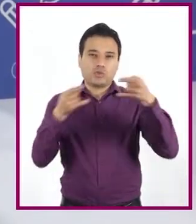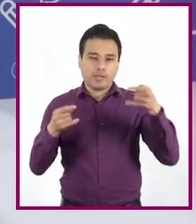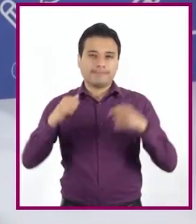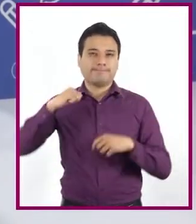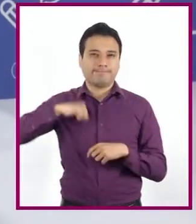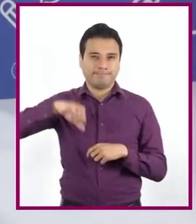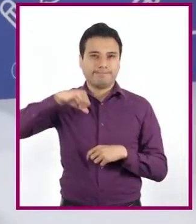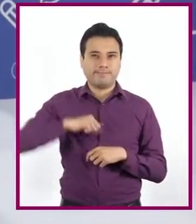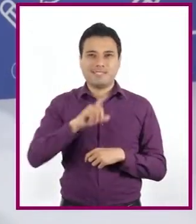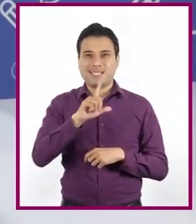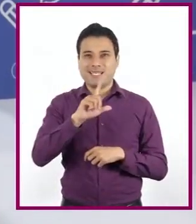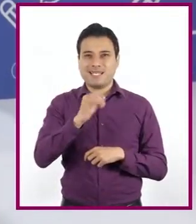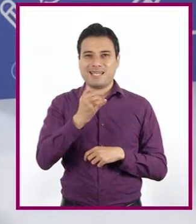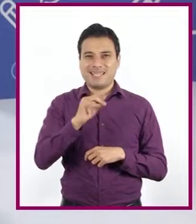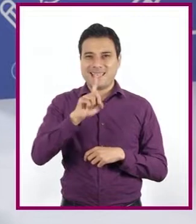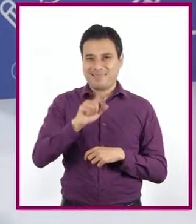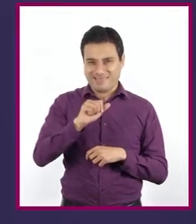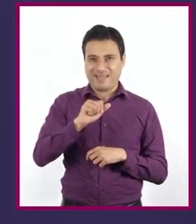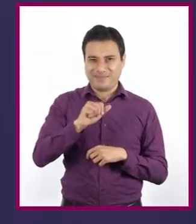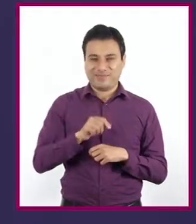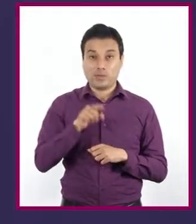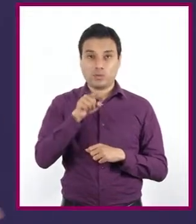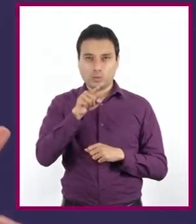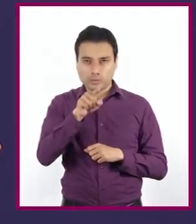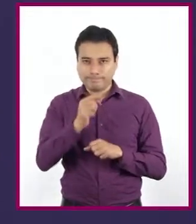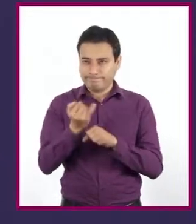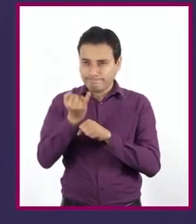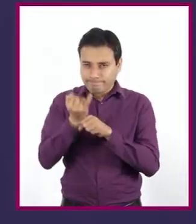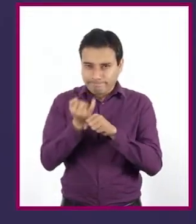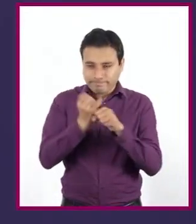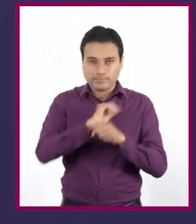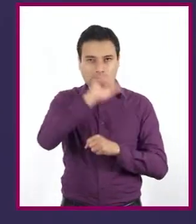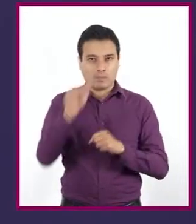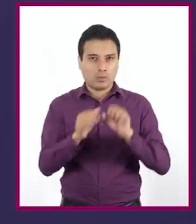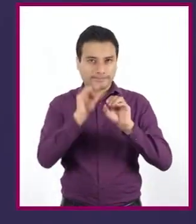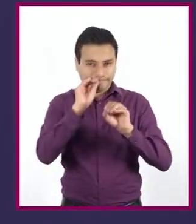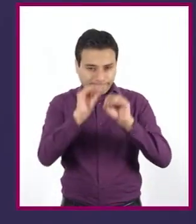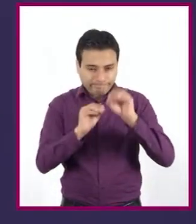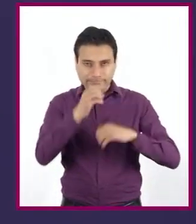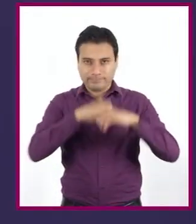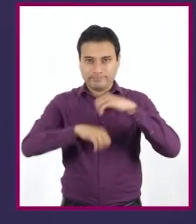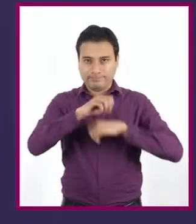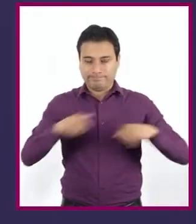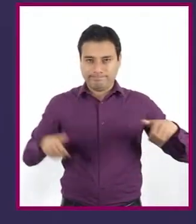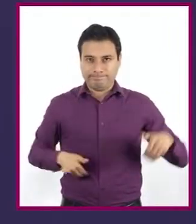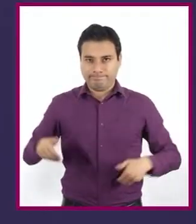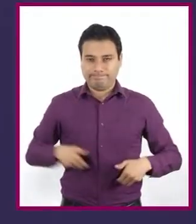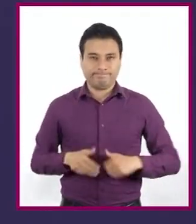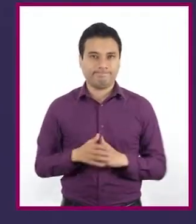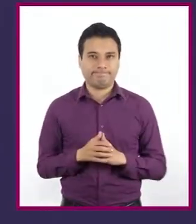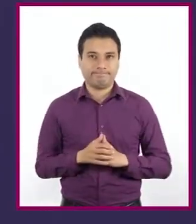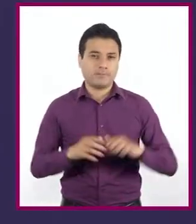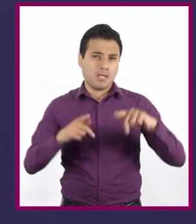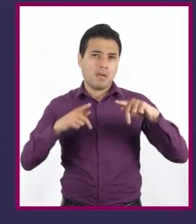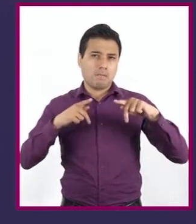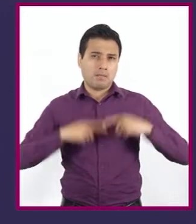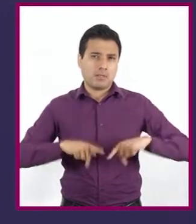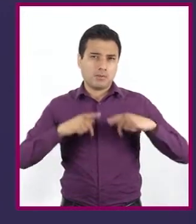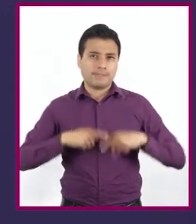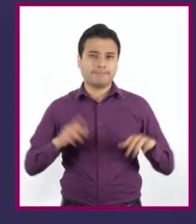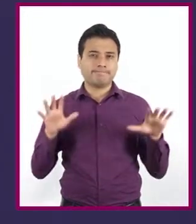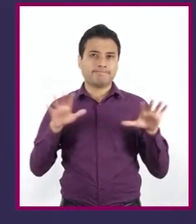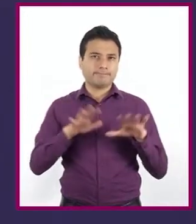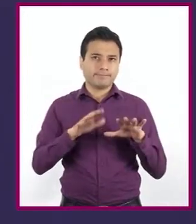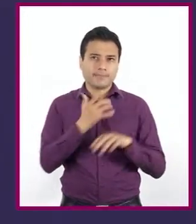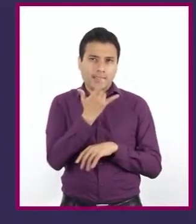para representarlas en escena, con el propósito de visualizar representación escénica de episodios